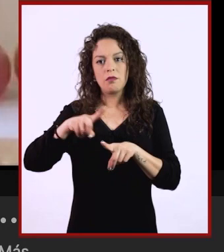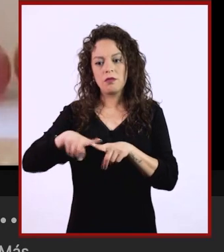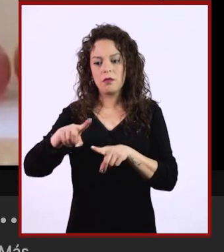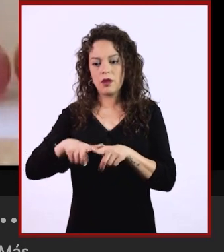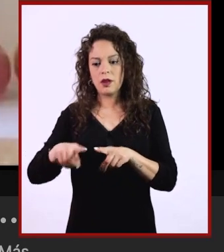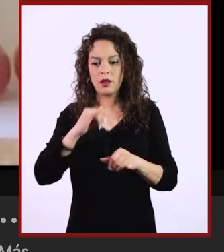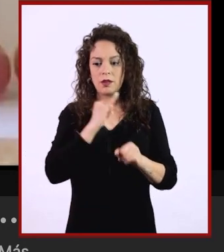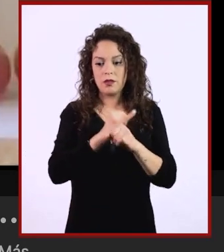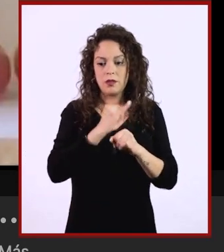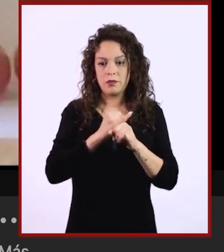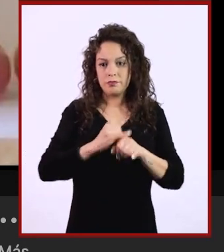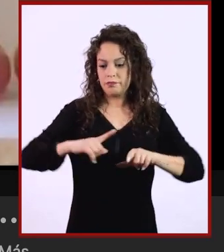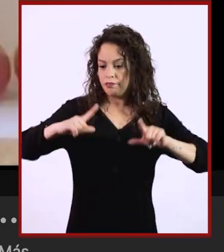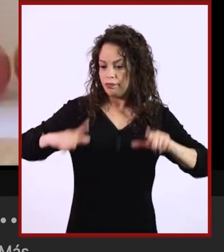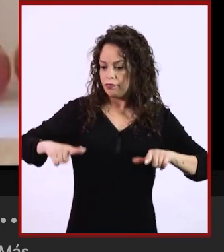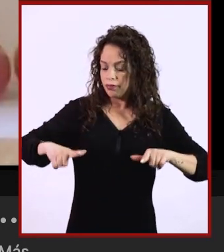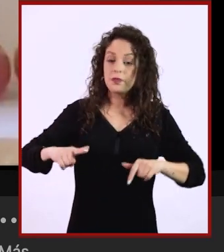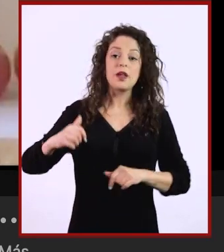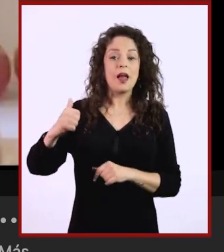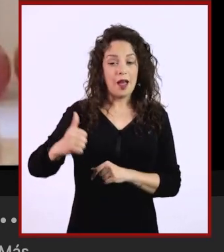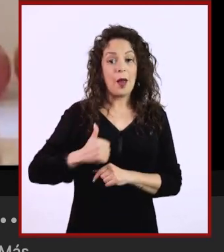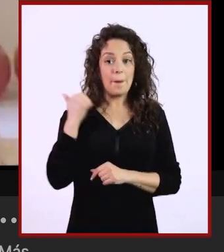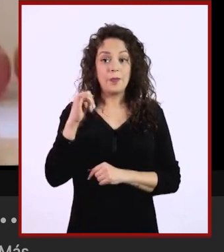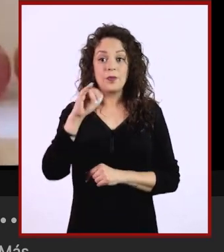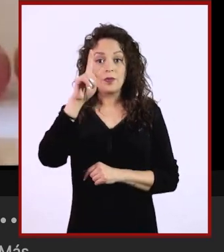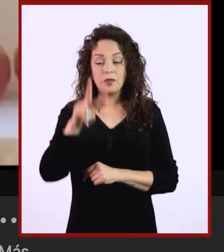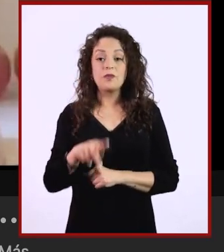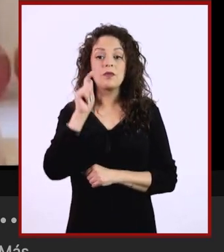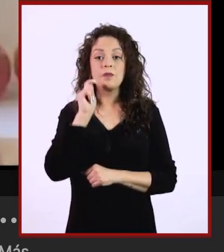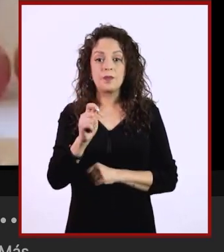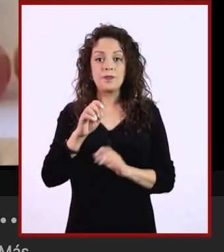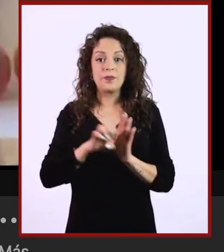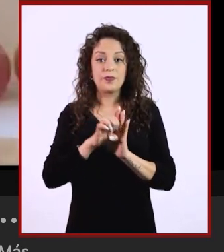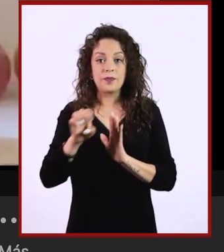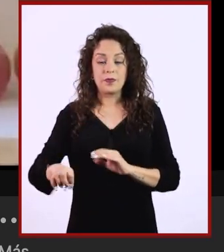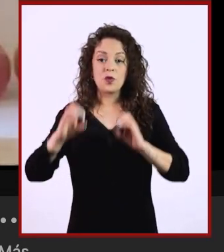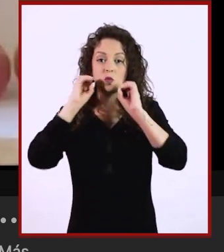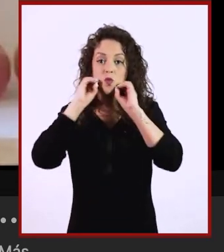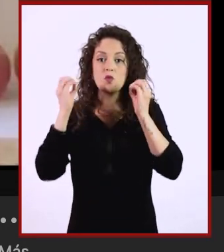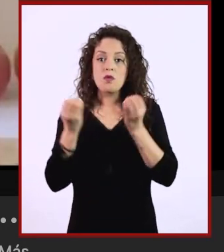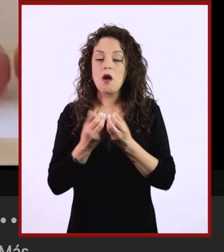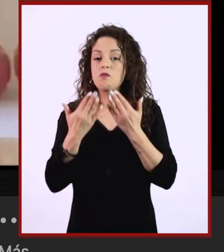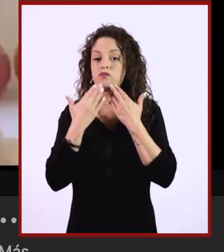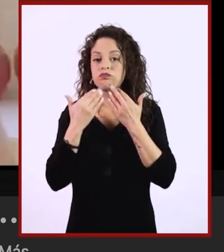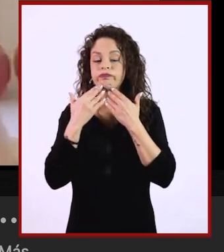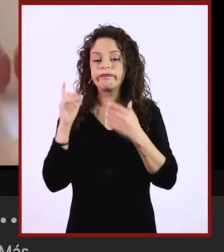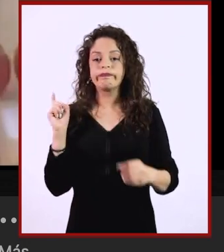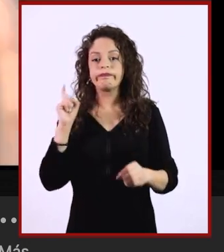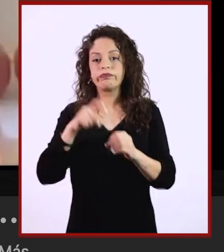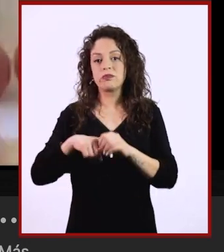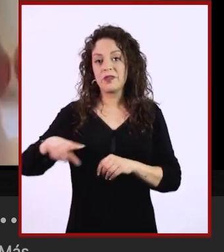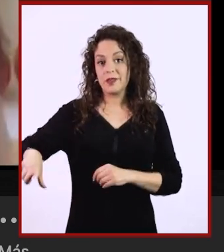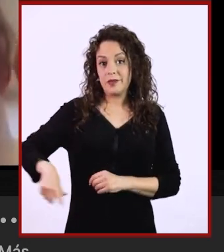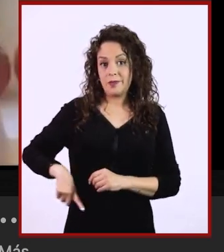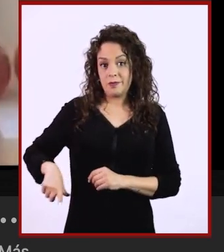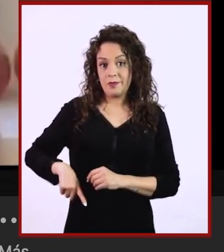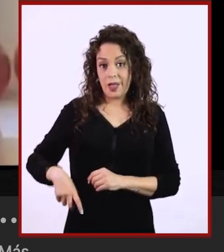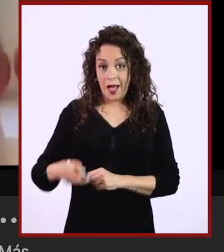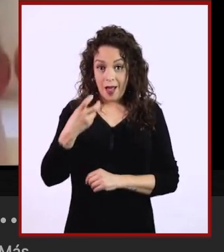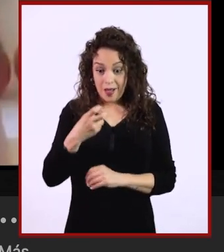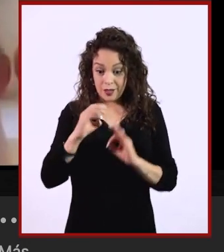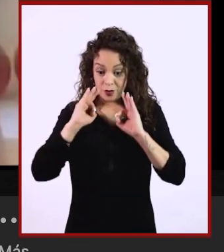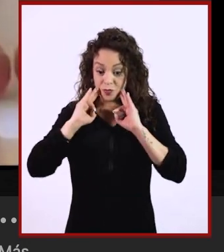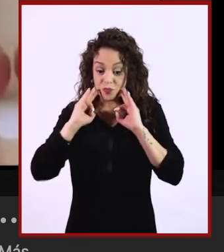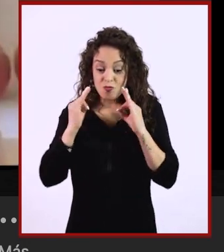sido, han sido aprovechadas por ejemplo, organizaciones no gubernamentales, ¿no? Es una manera también en la que